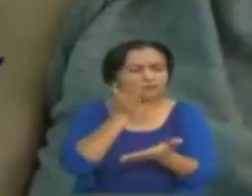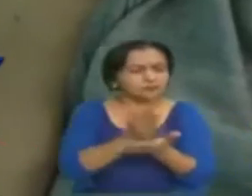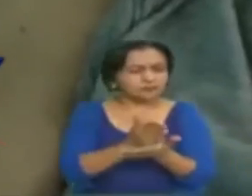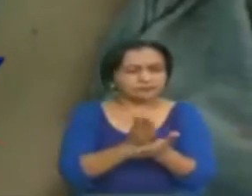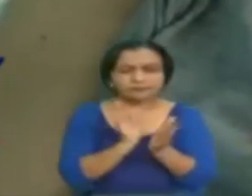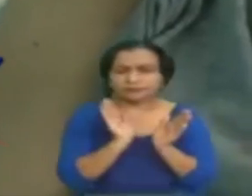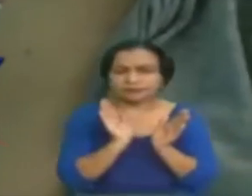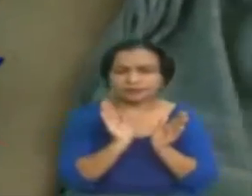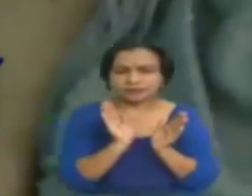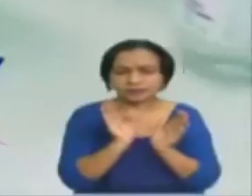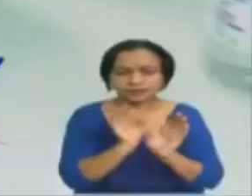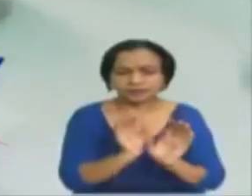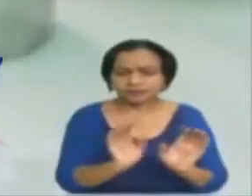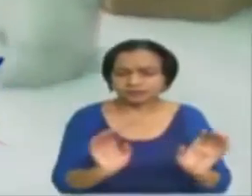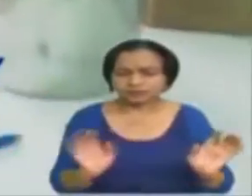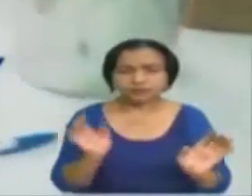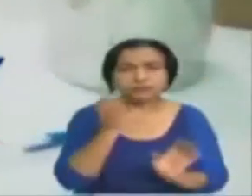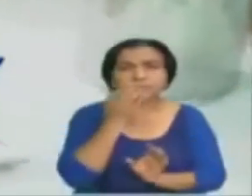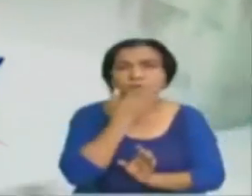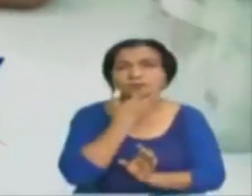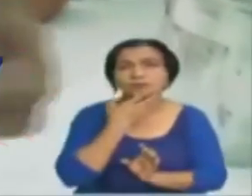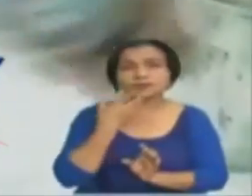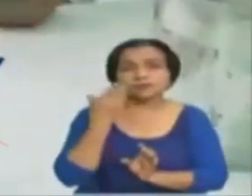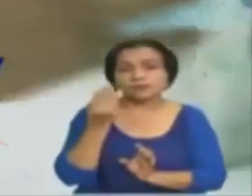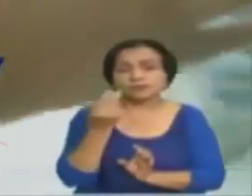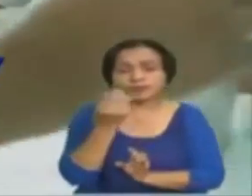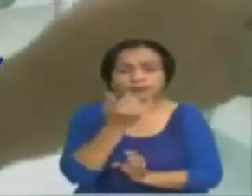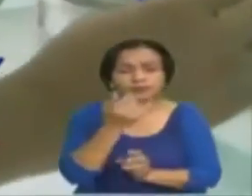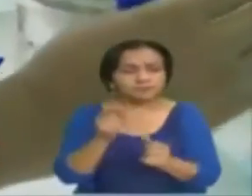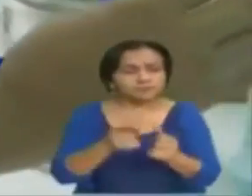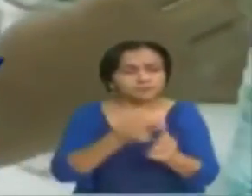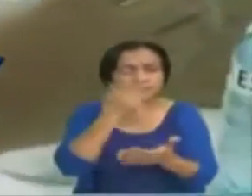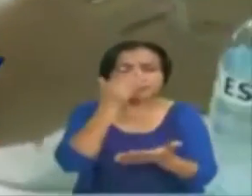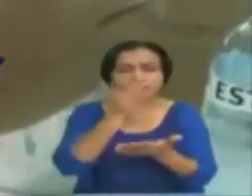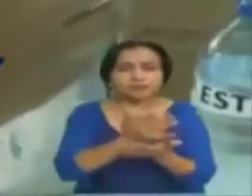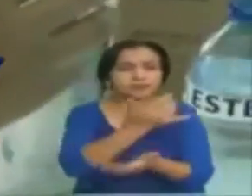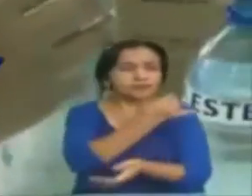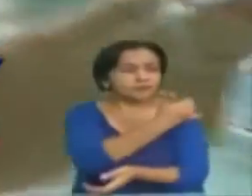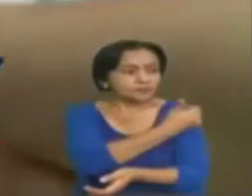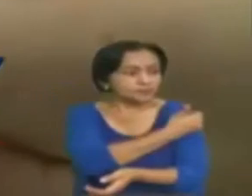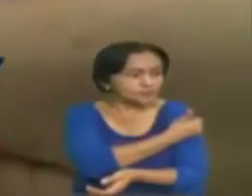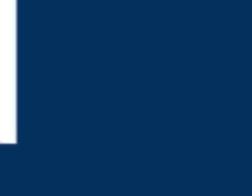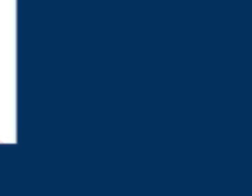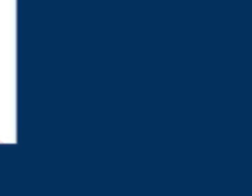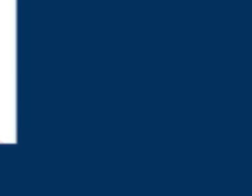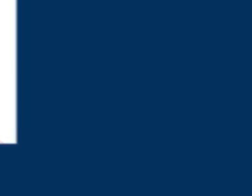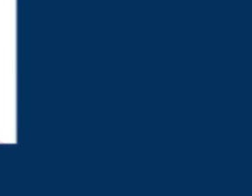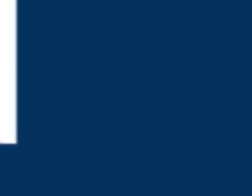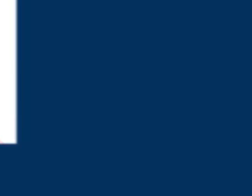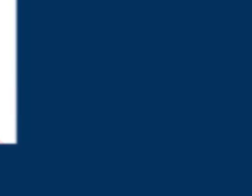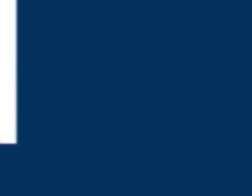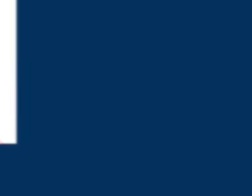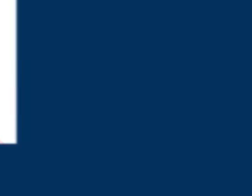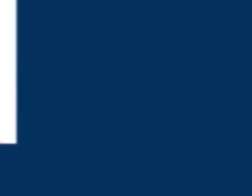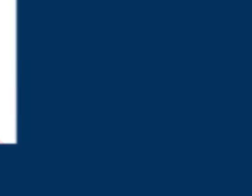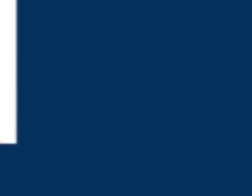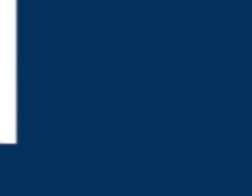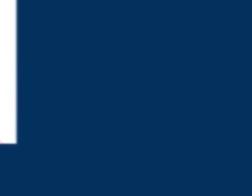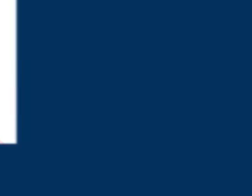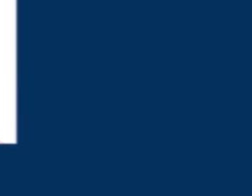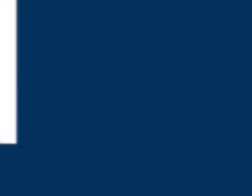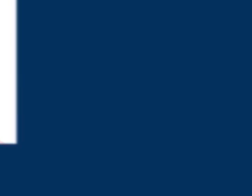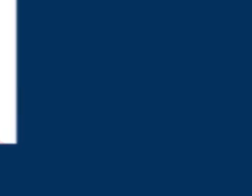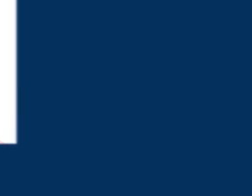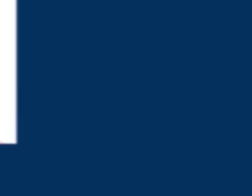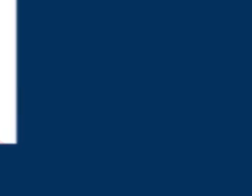Andrea, 8 de la mañana, primeras y segundas. Y tenemos San Sebastián de Yalí, segunda. Santa